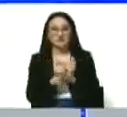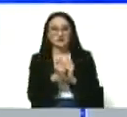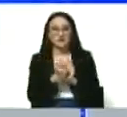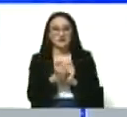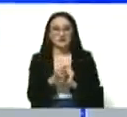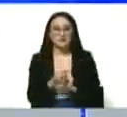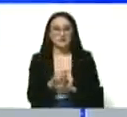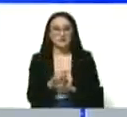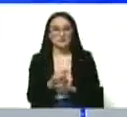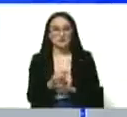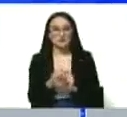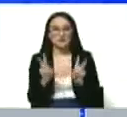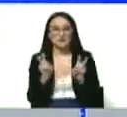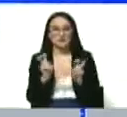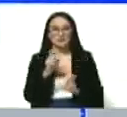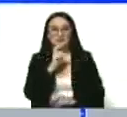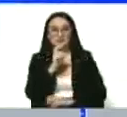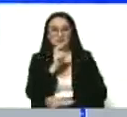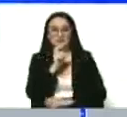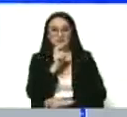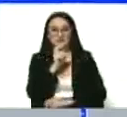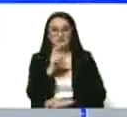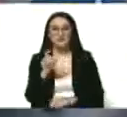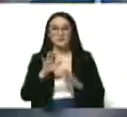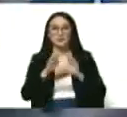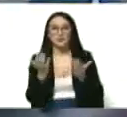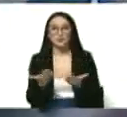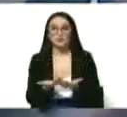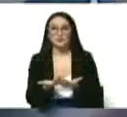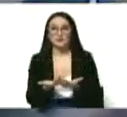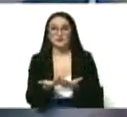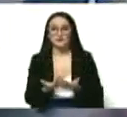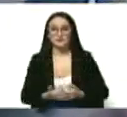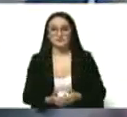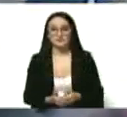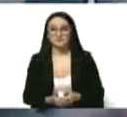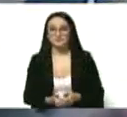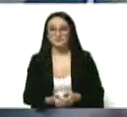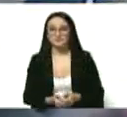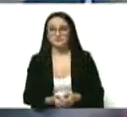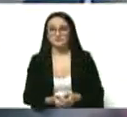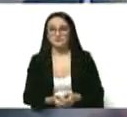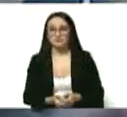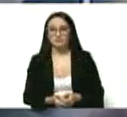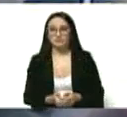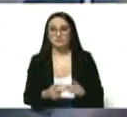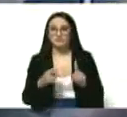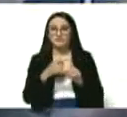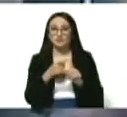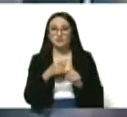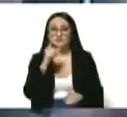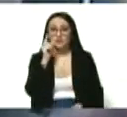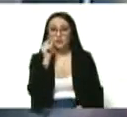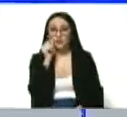en contextos muy difíciles del escenario mundial para entonces. Uno de esos